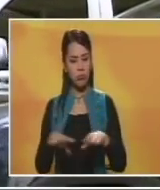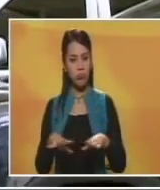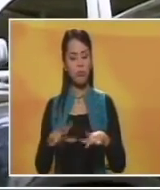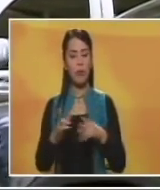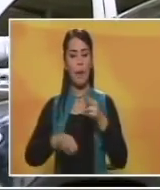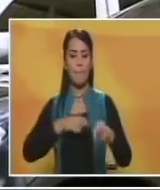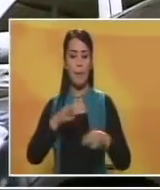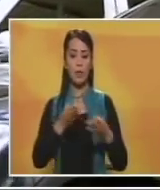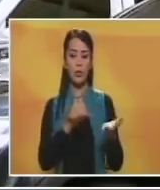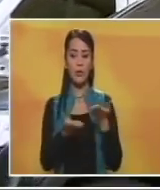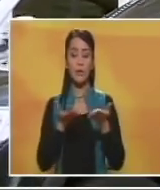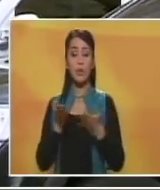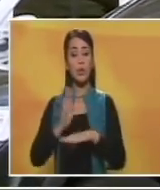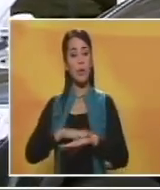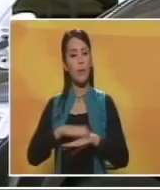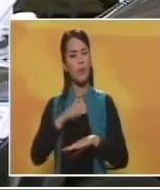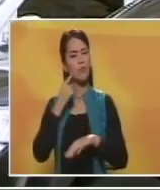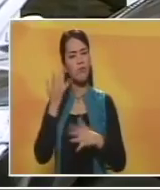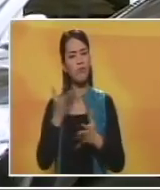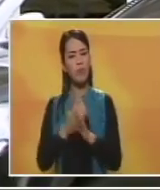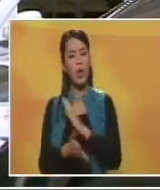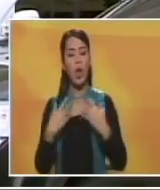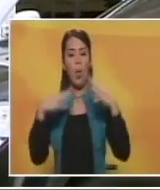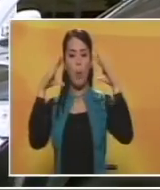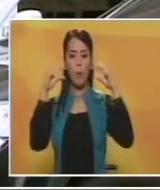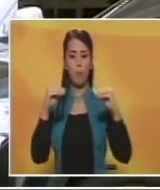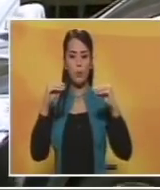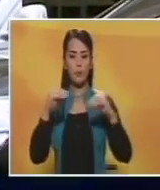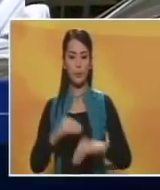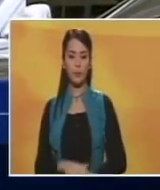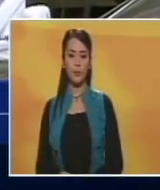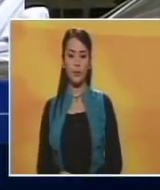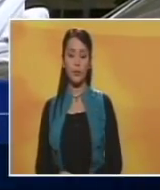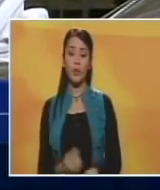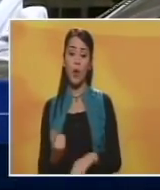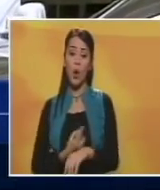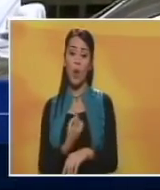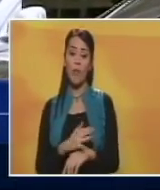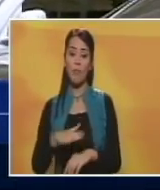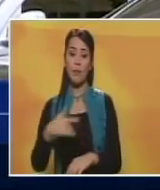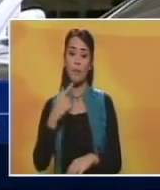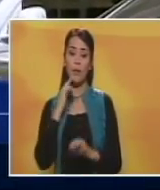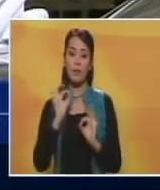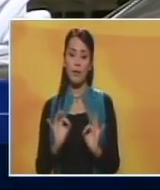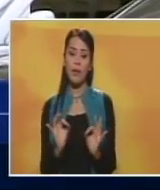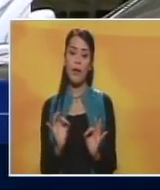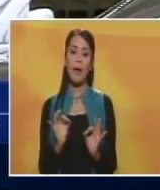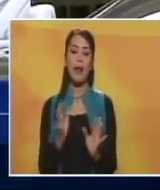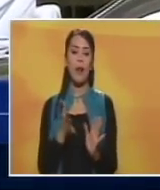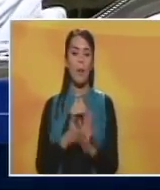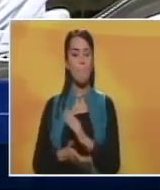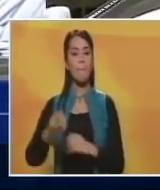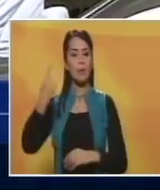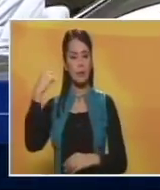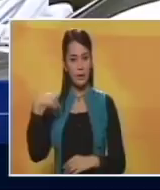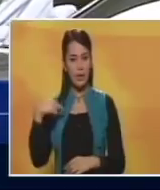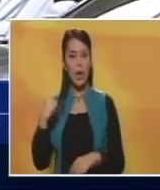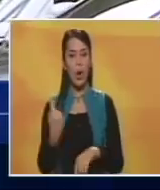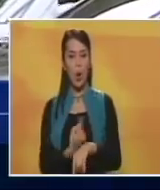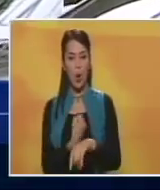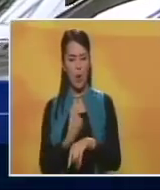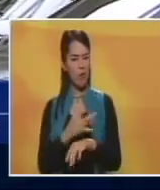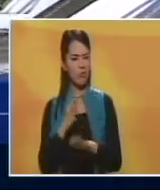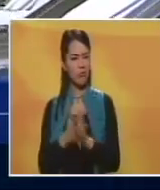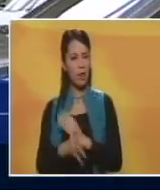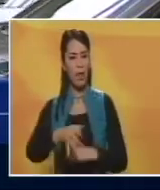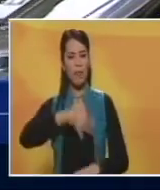metro después de la interrupción del servicio eléctrico que ocurre horas después de la que ocurrió ayer en horas de